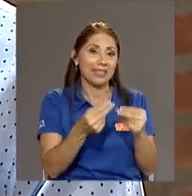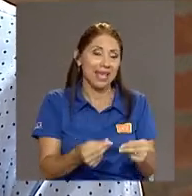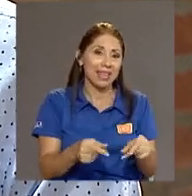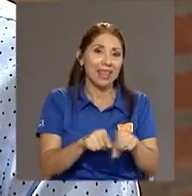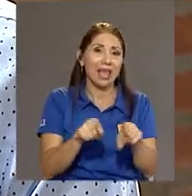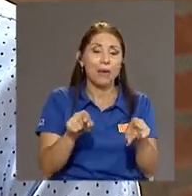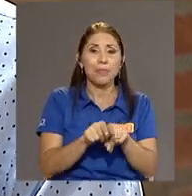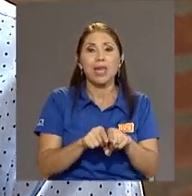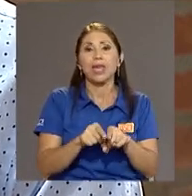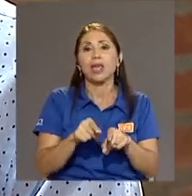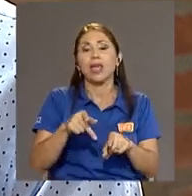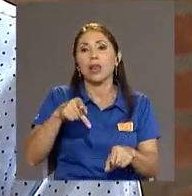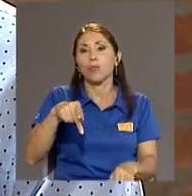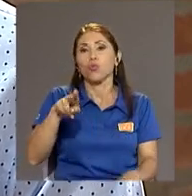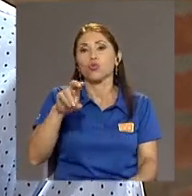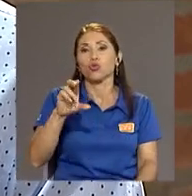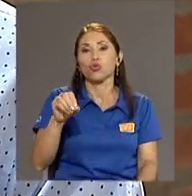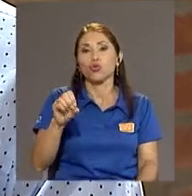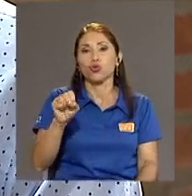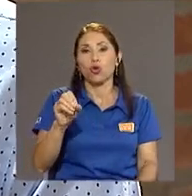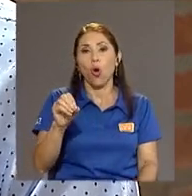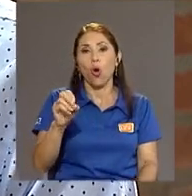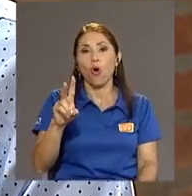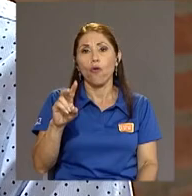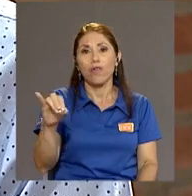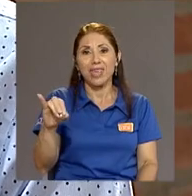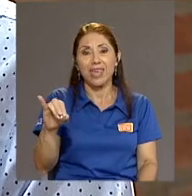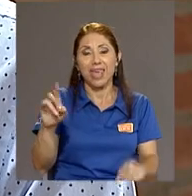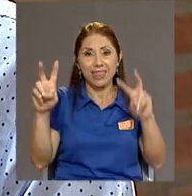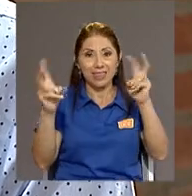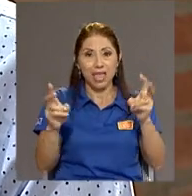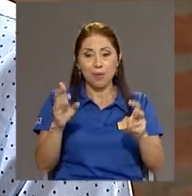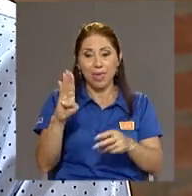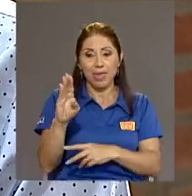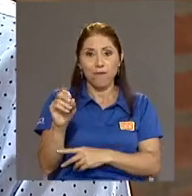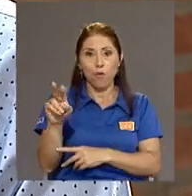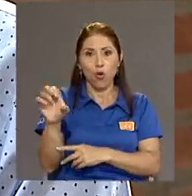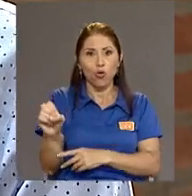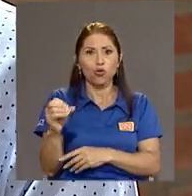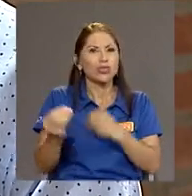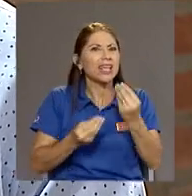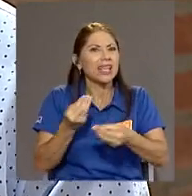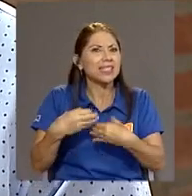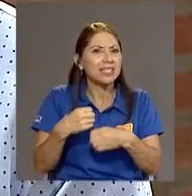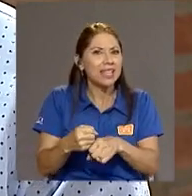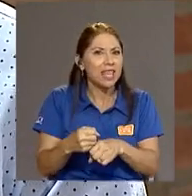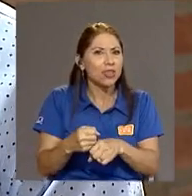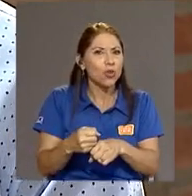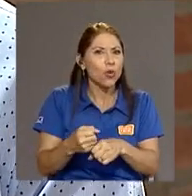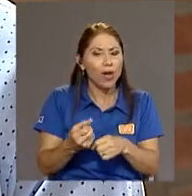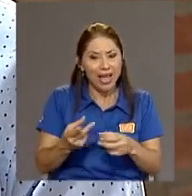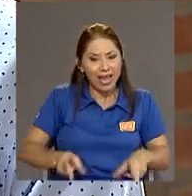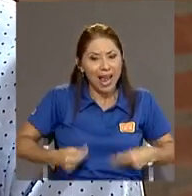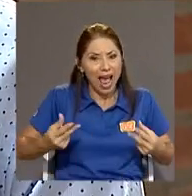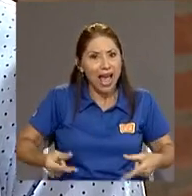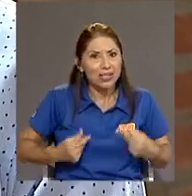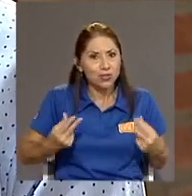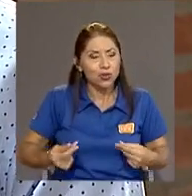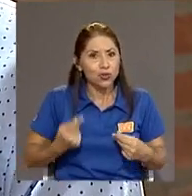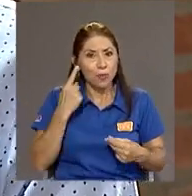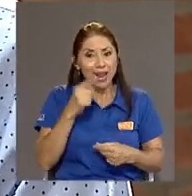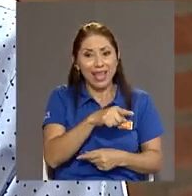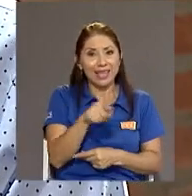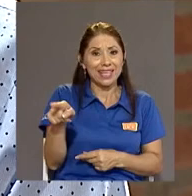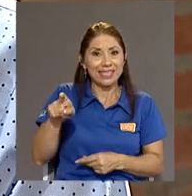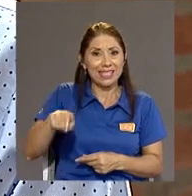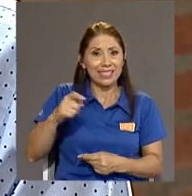en materia de bonos, ¿verdad? Y cuál está siendo el nivel de gasto que se teledirige a estas necesidades. Si